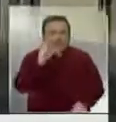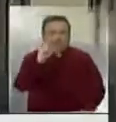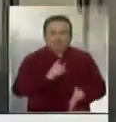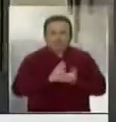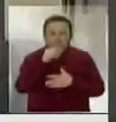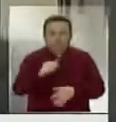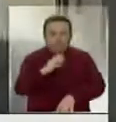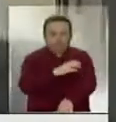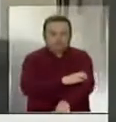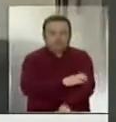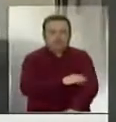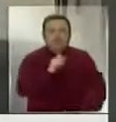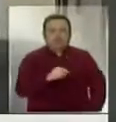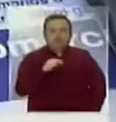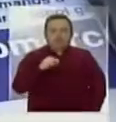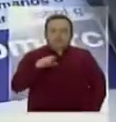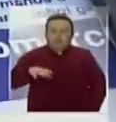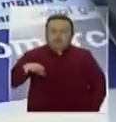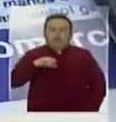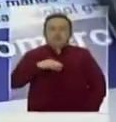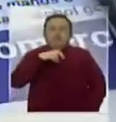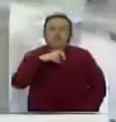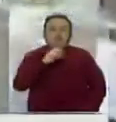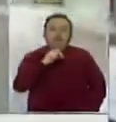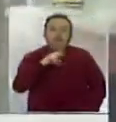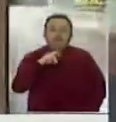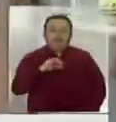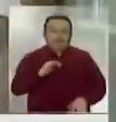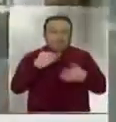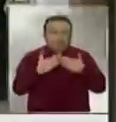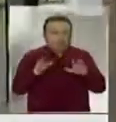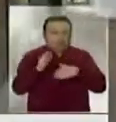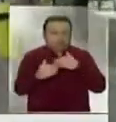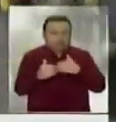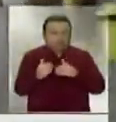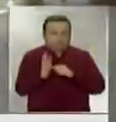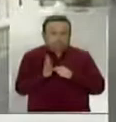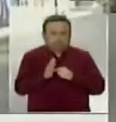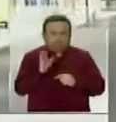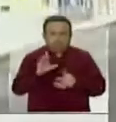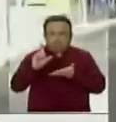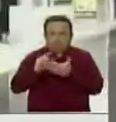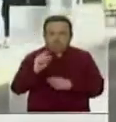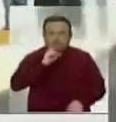lunes acá en la comuna de Patronato. Quienes ya comenzaron a funcionar, eso sí, son el